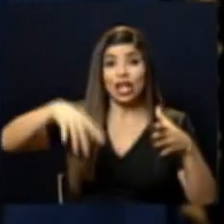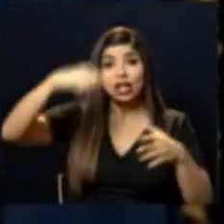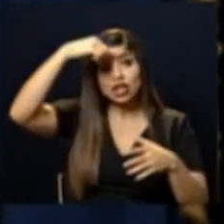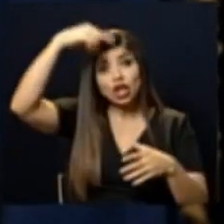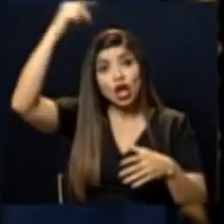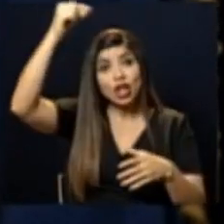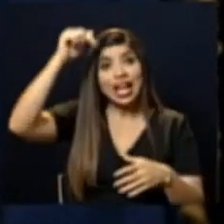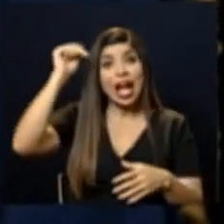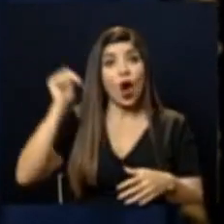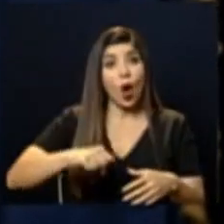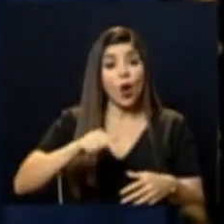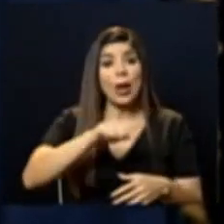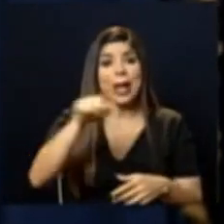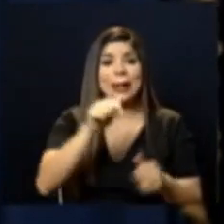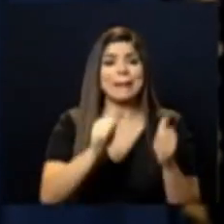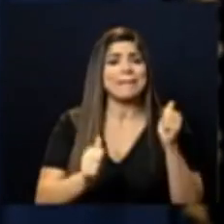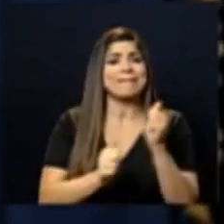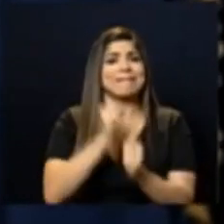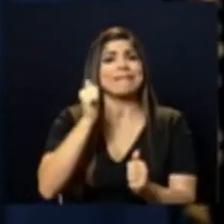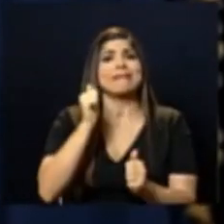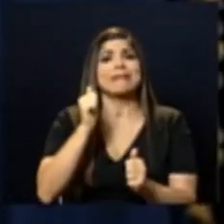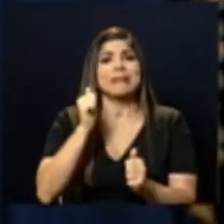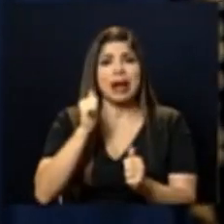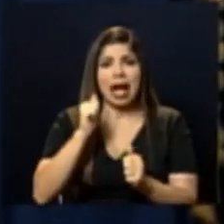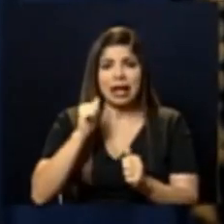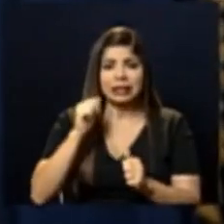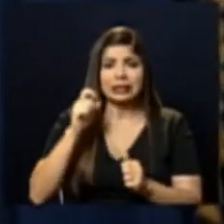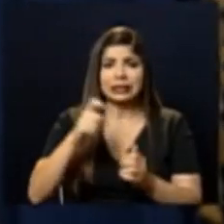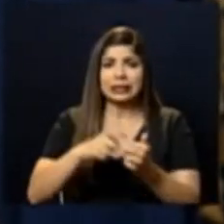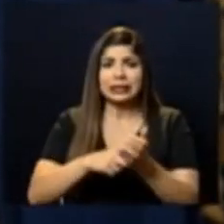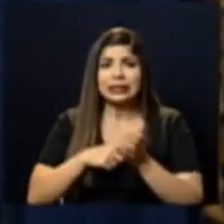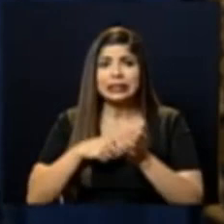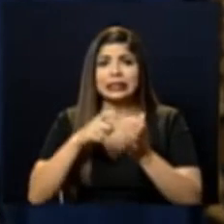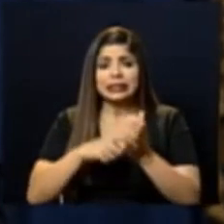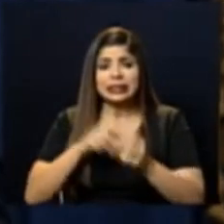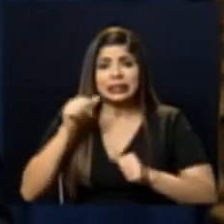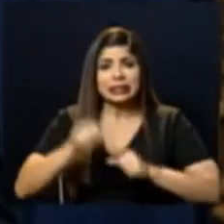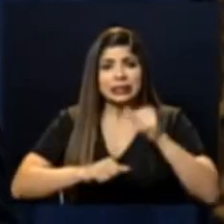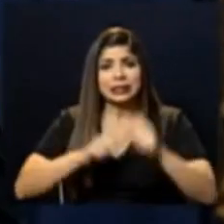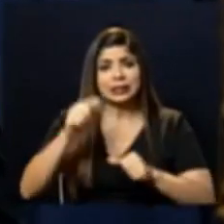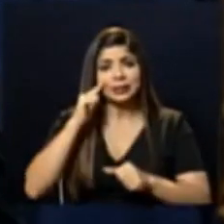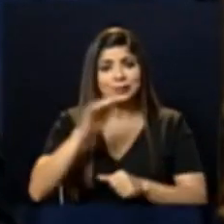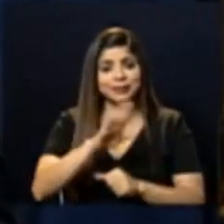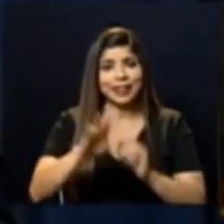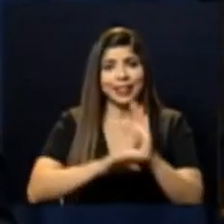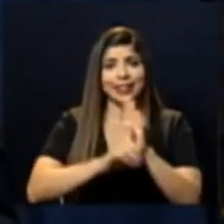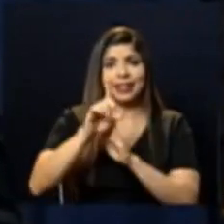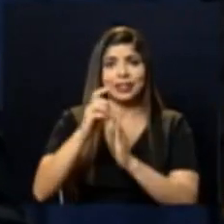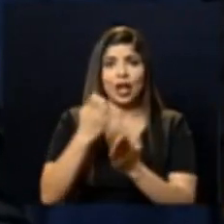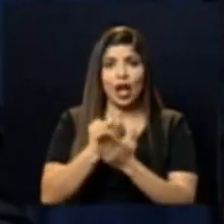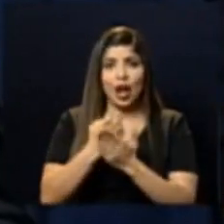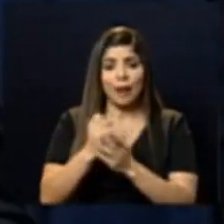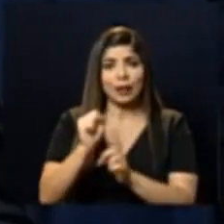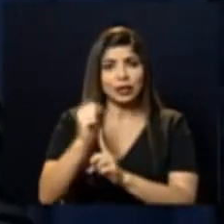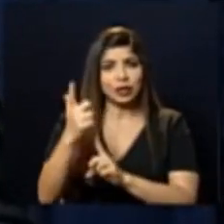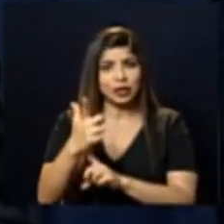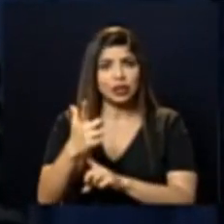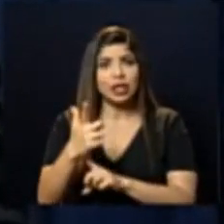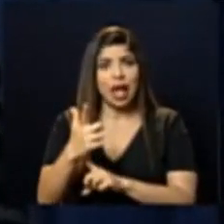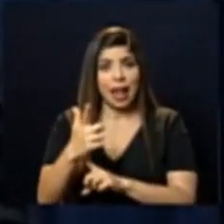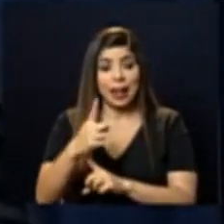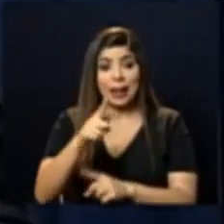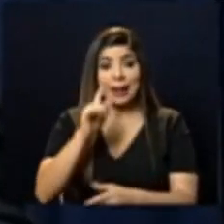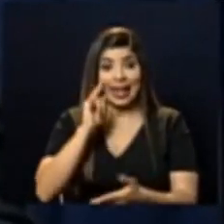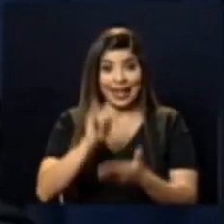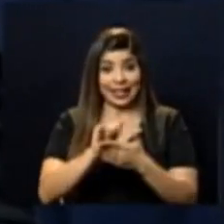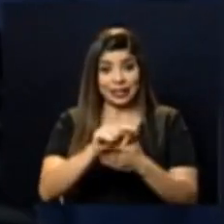hoy la que más condiciones ha forjado para su desarrollo socioeconómico. Para ello, hay